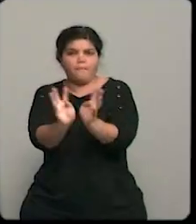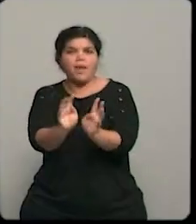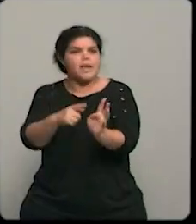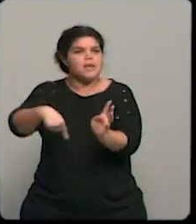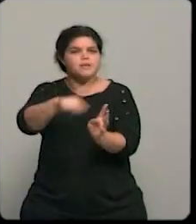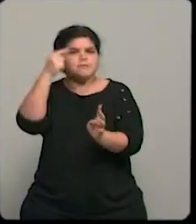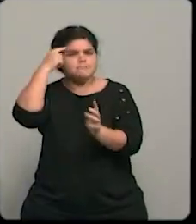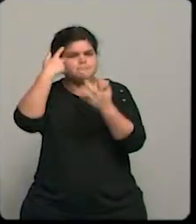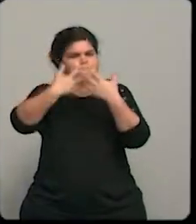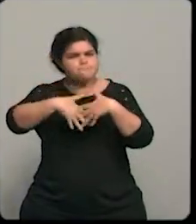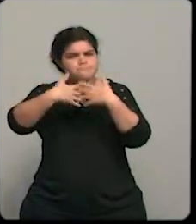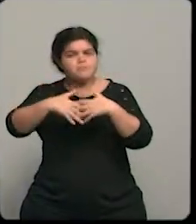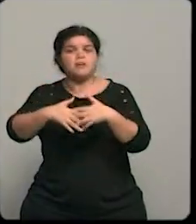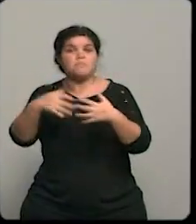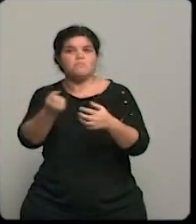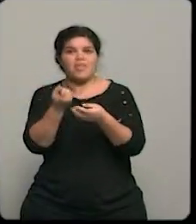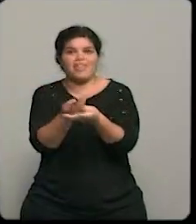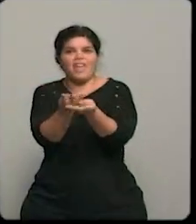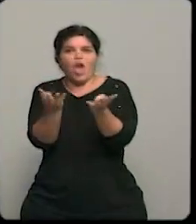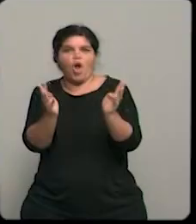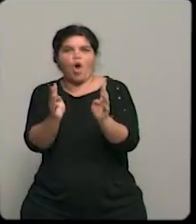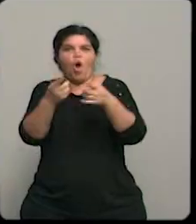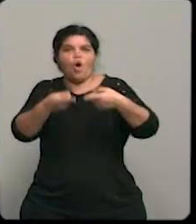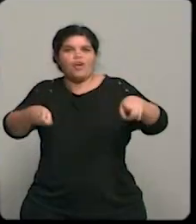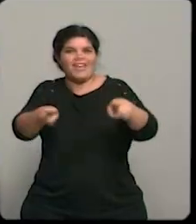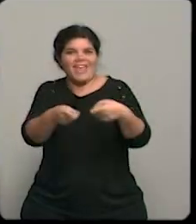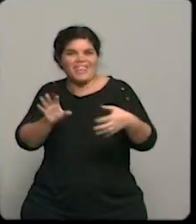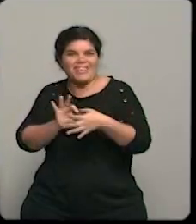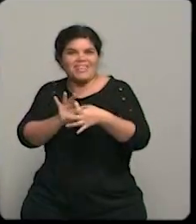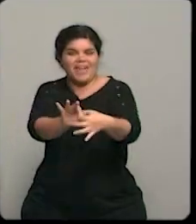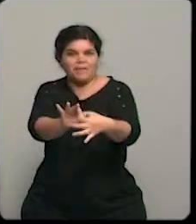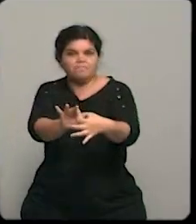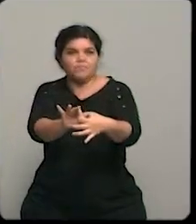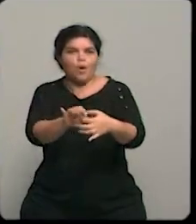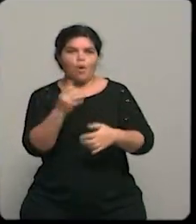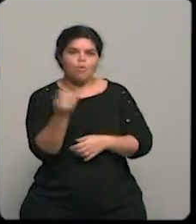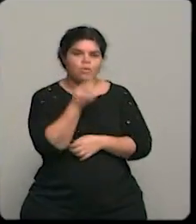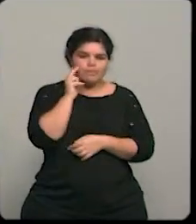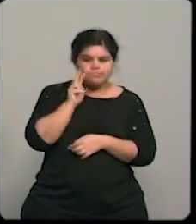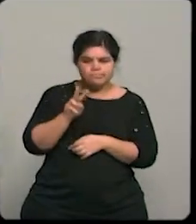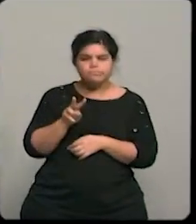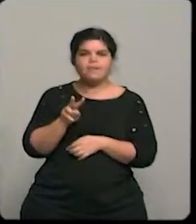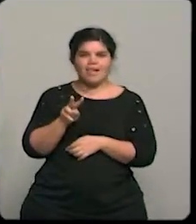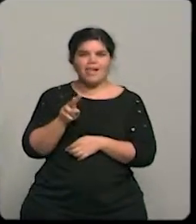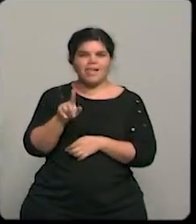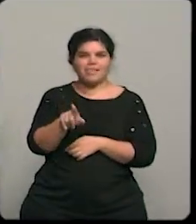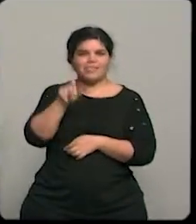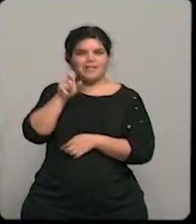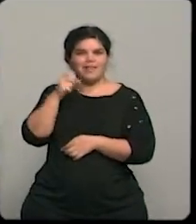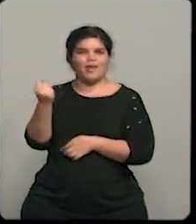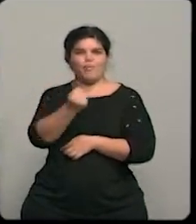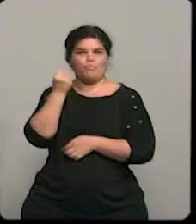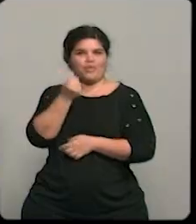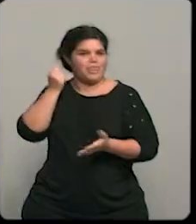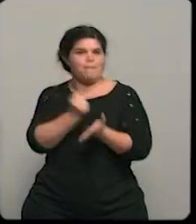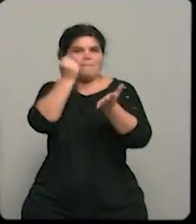tener una orquesta. Y la universidad lo capta muy rápidamente, sí, que eso podía ser un rasgo distintivo, una característica esencial de esta